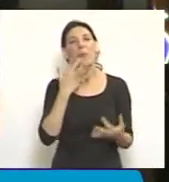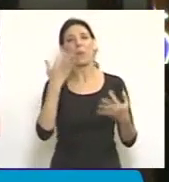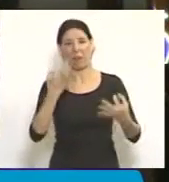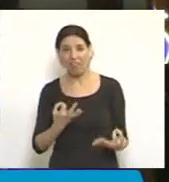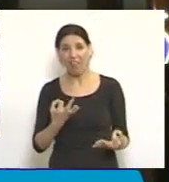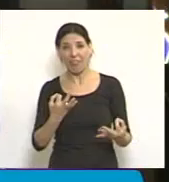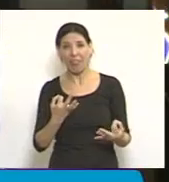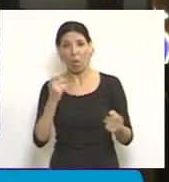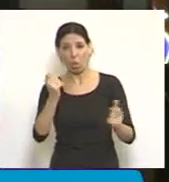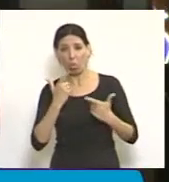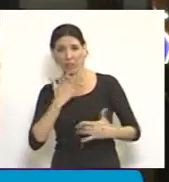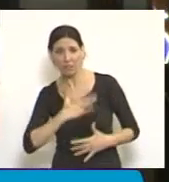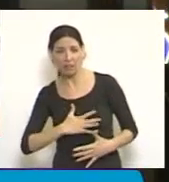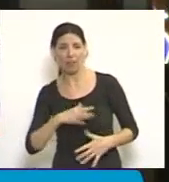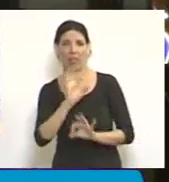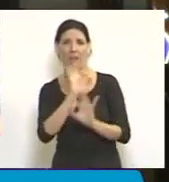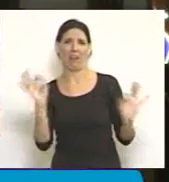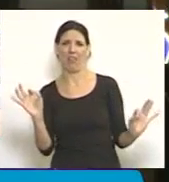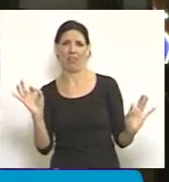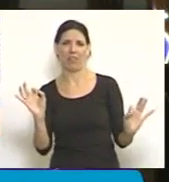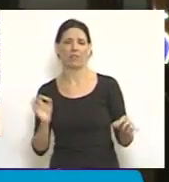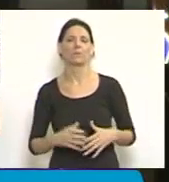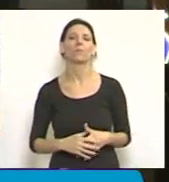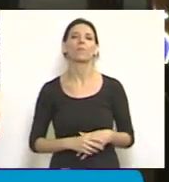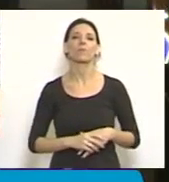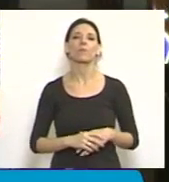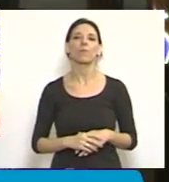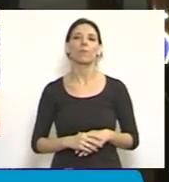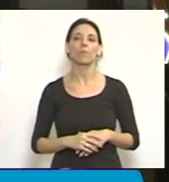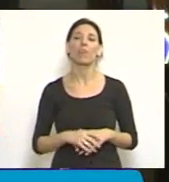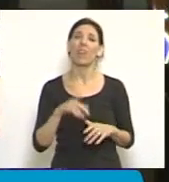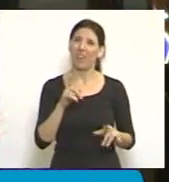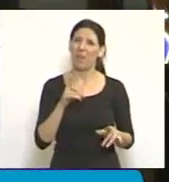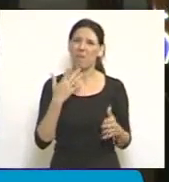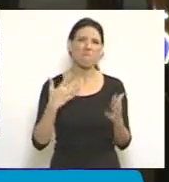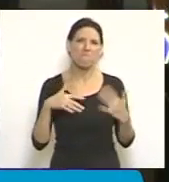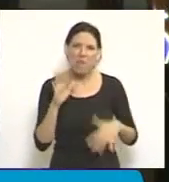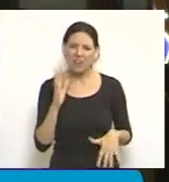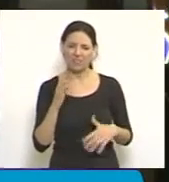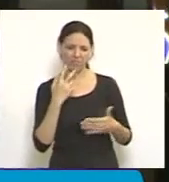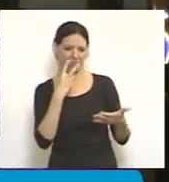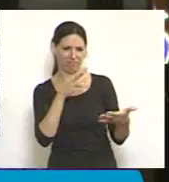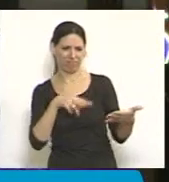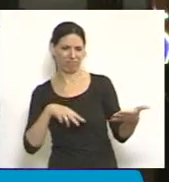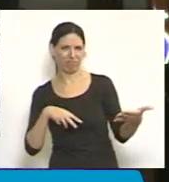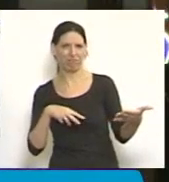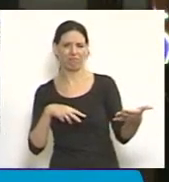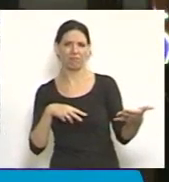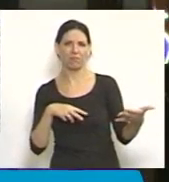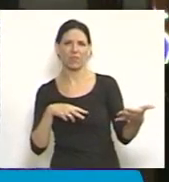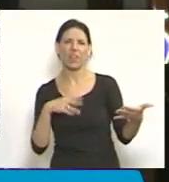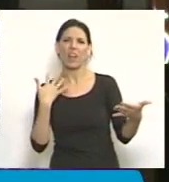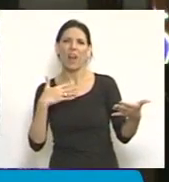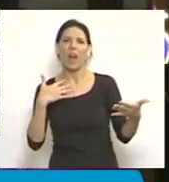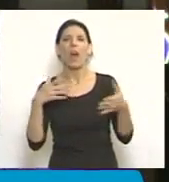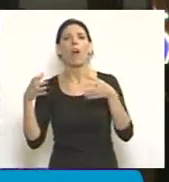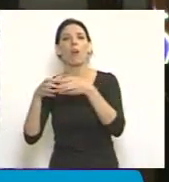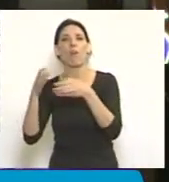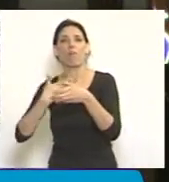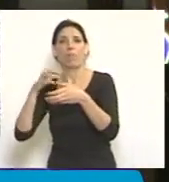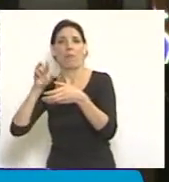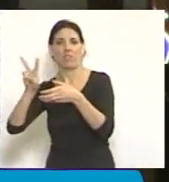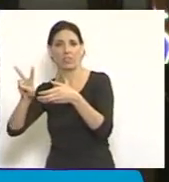la combinación de fiscales manipulados por la titular de la Procuración General y de jueces designados discrecionalmente por